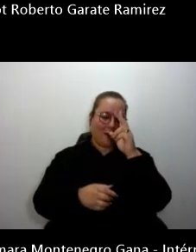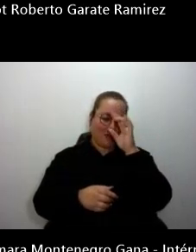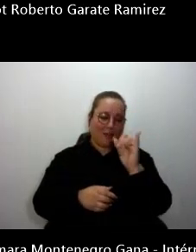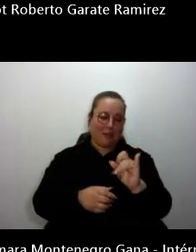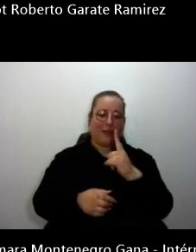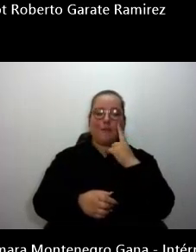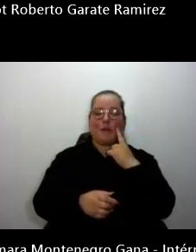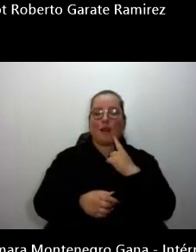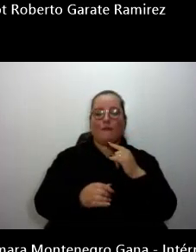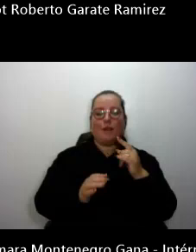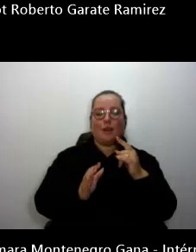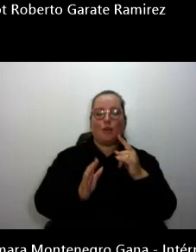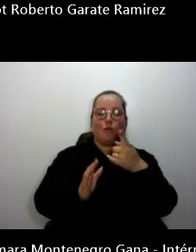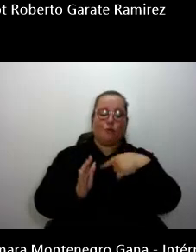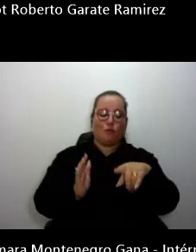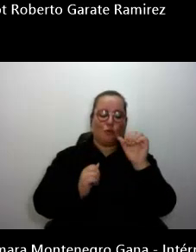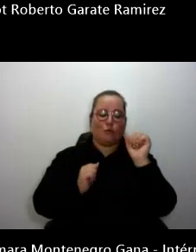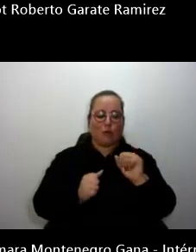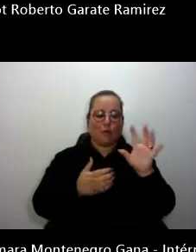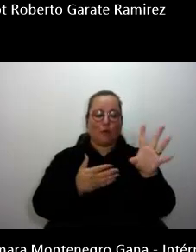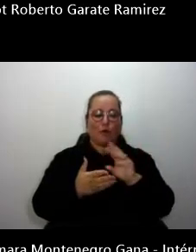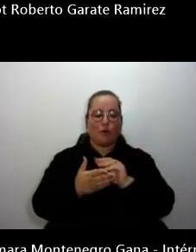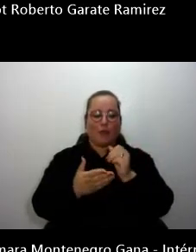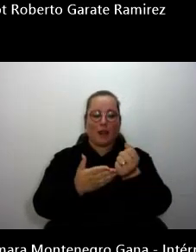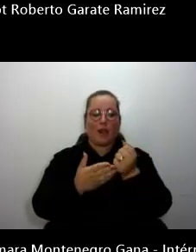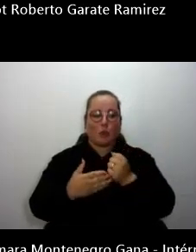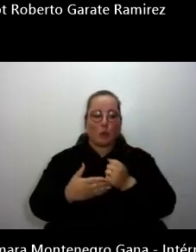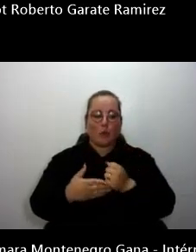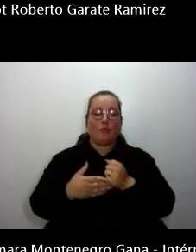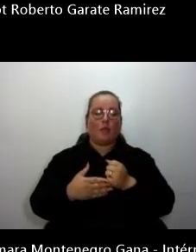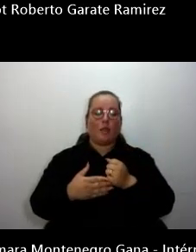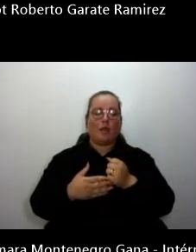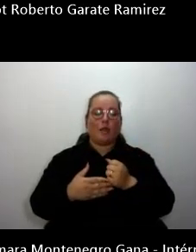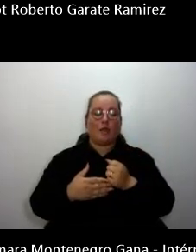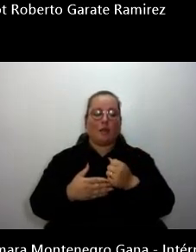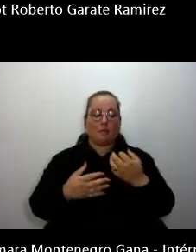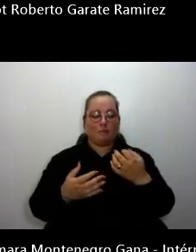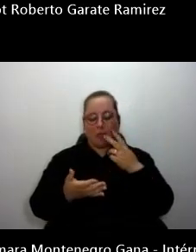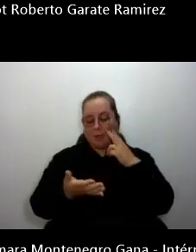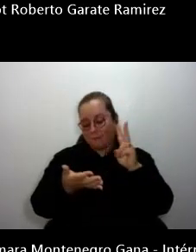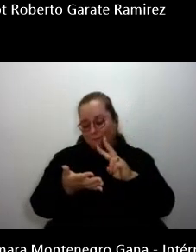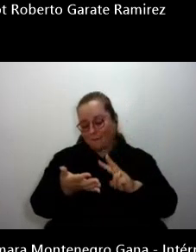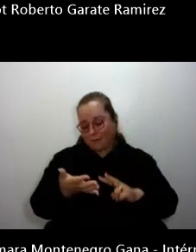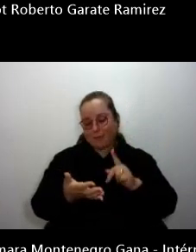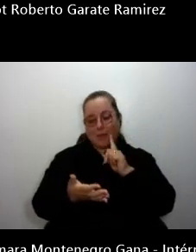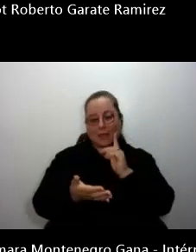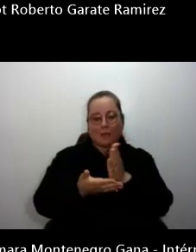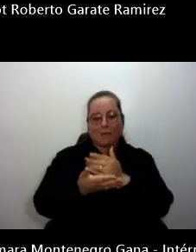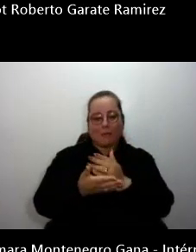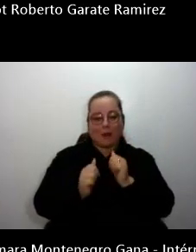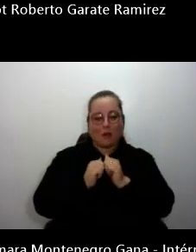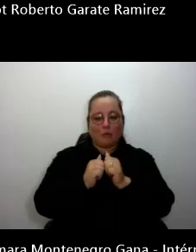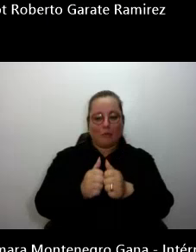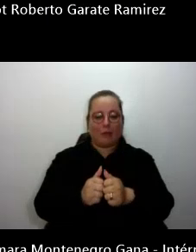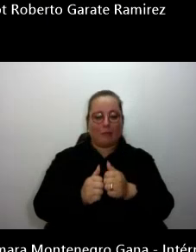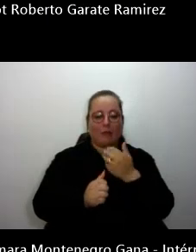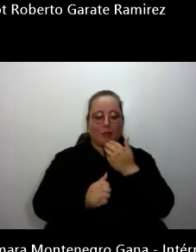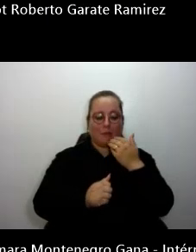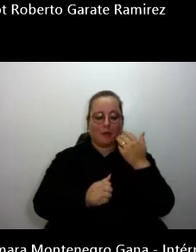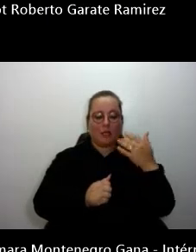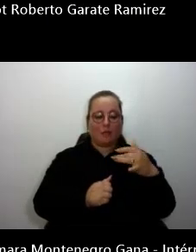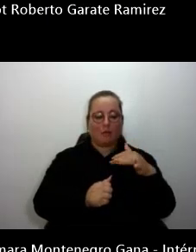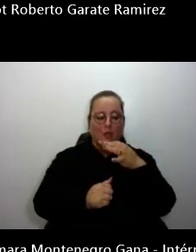¿cierto?, que nos va a servir seguramente de referencia para poder implementar los planes de acompañamiento. Y también es muy relevante